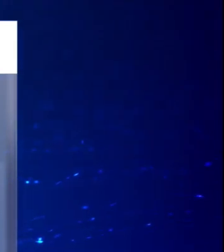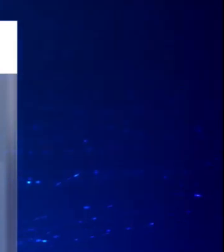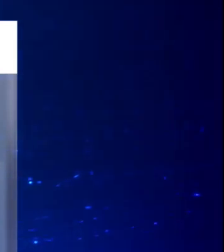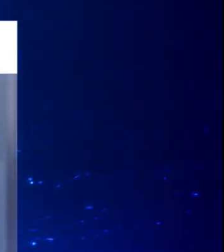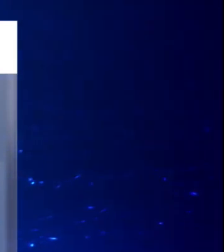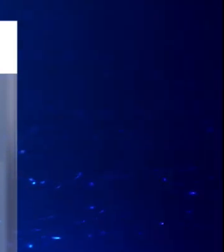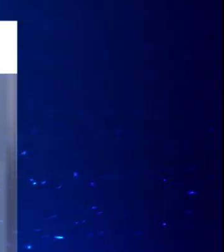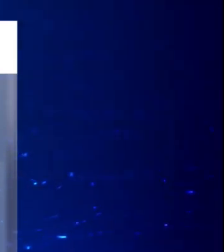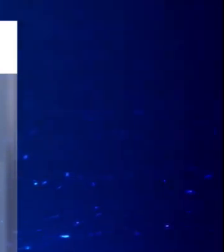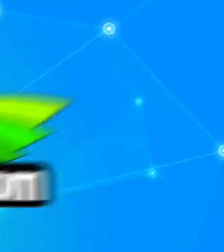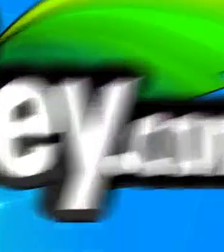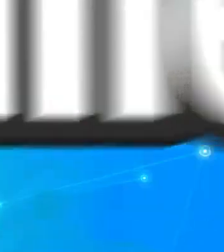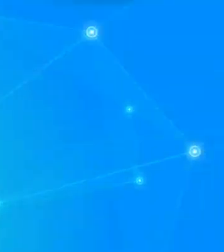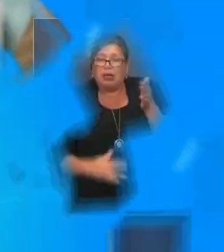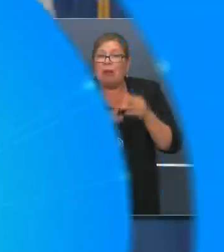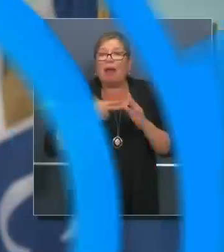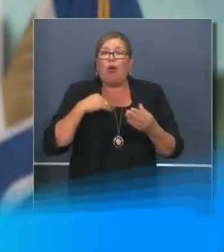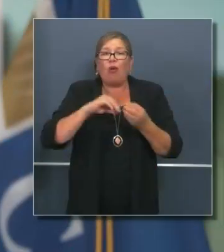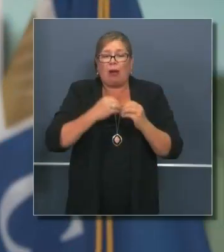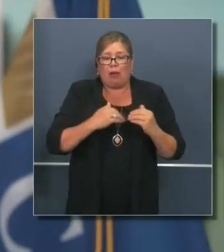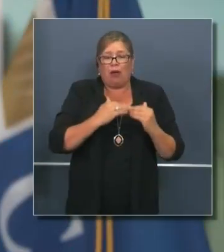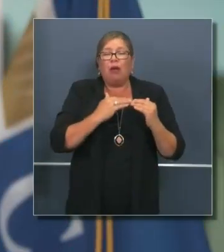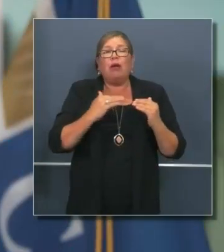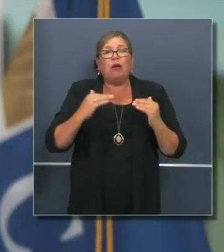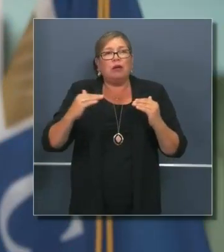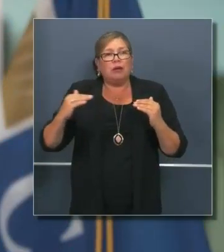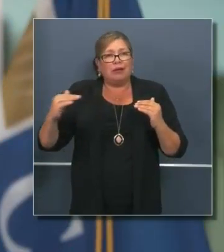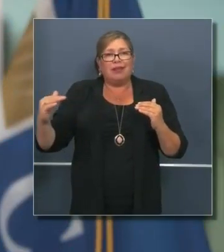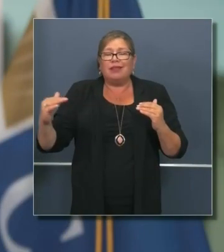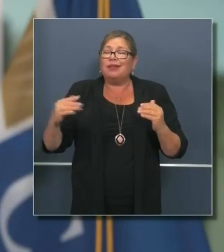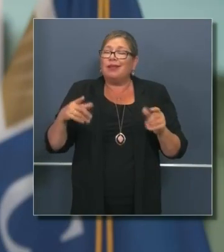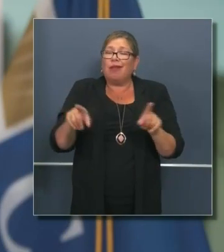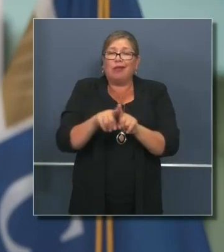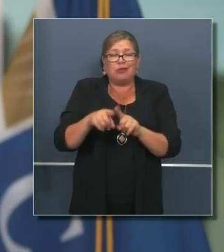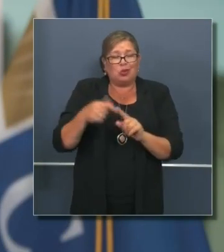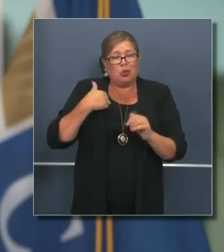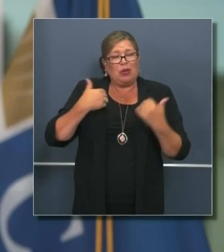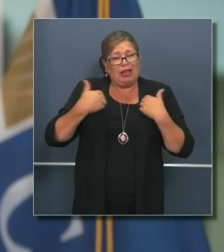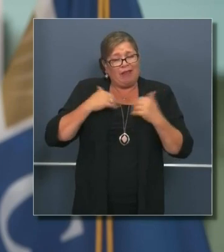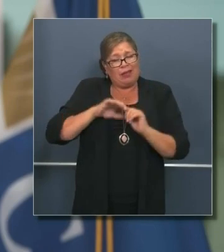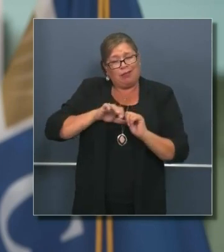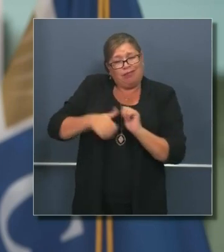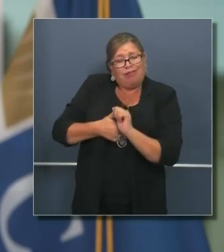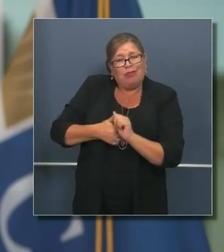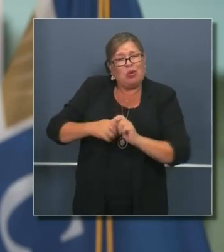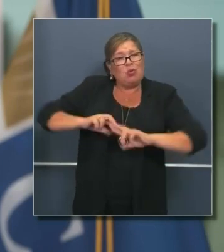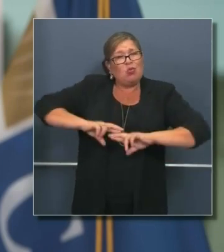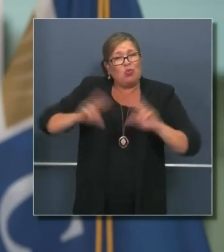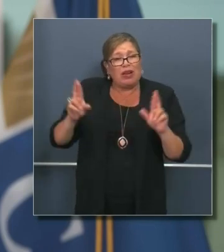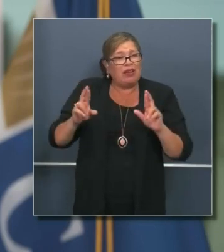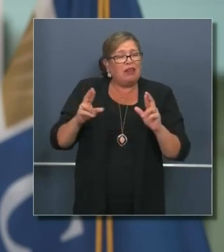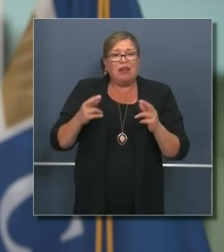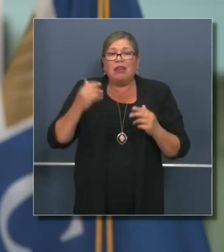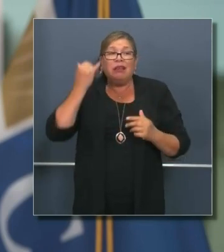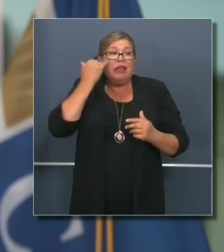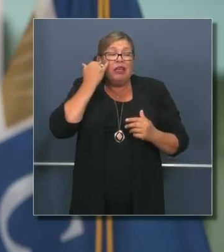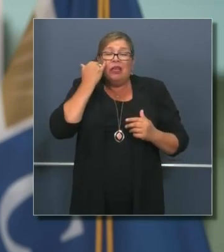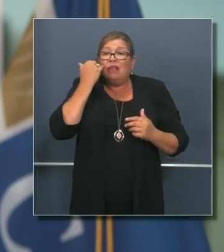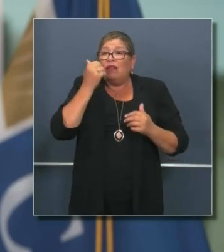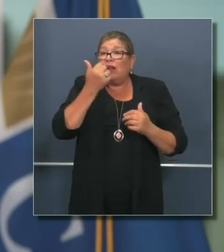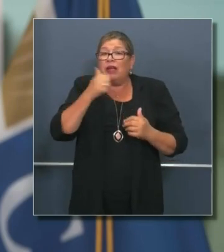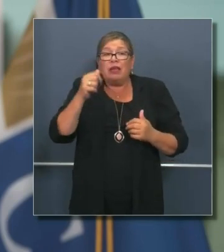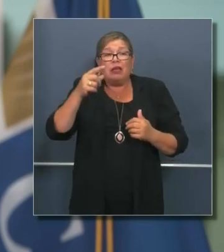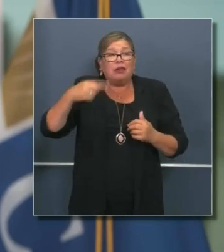273 recuperaciones. Y antes de que diera su actualización sobre lo que el Estado está haciendo en cuestión de COVID-19,